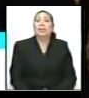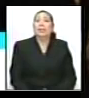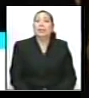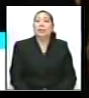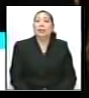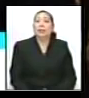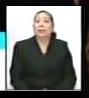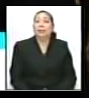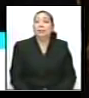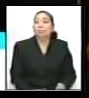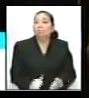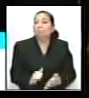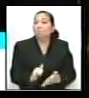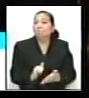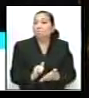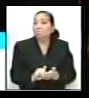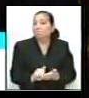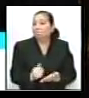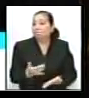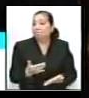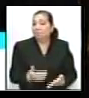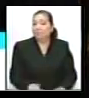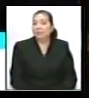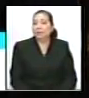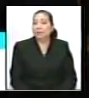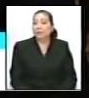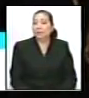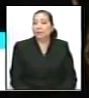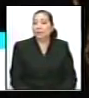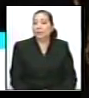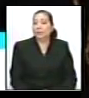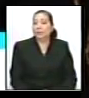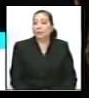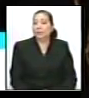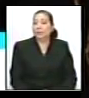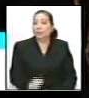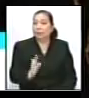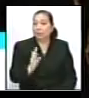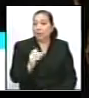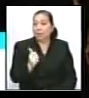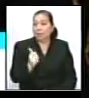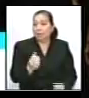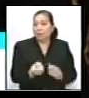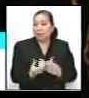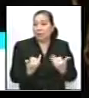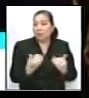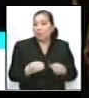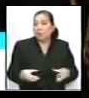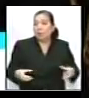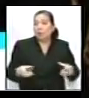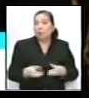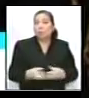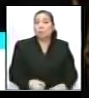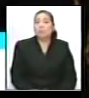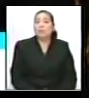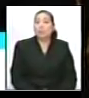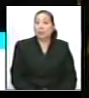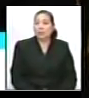efectivamente consideramos desde la bancada de Frente Amplio y la representación que tengo en esta comisión,